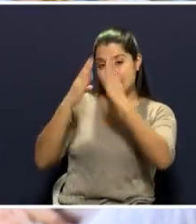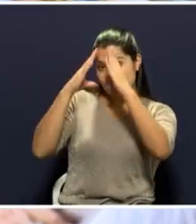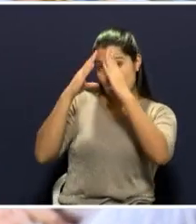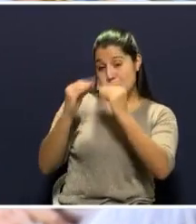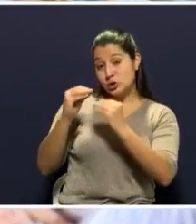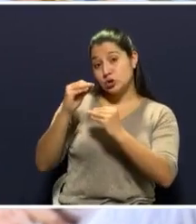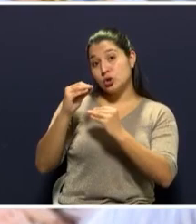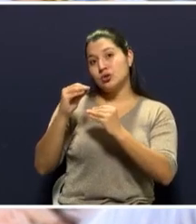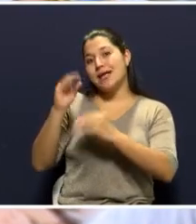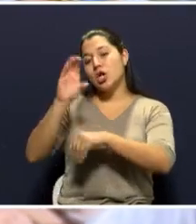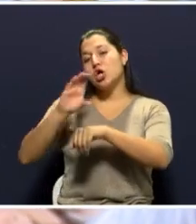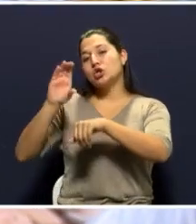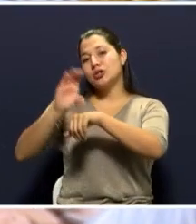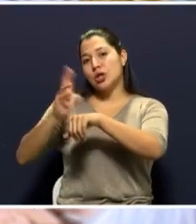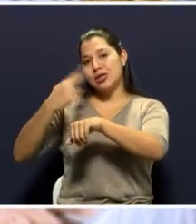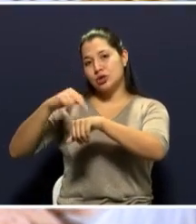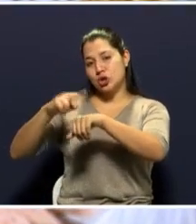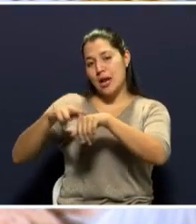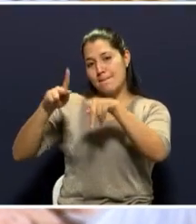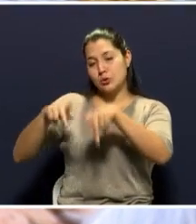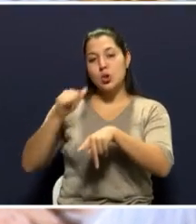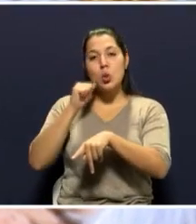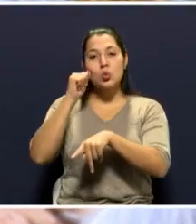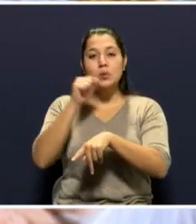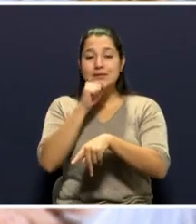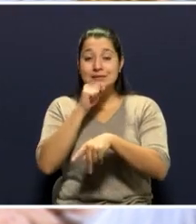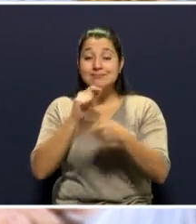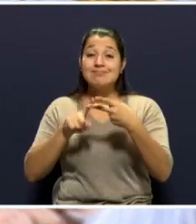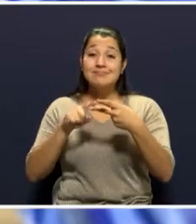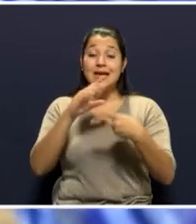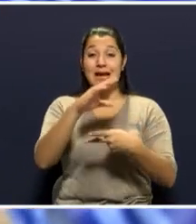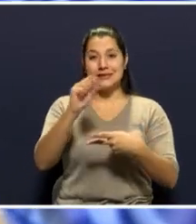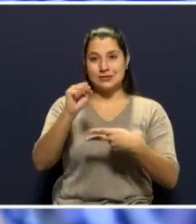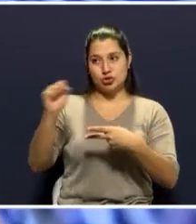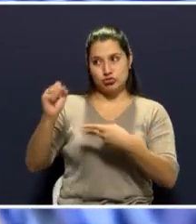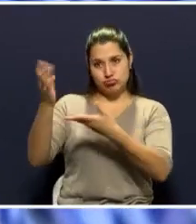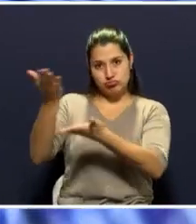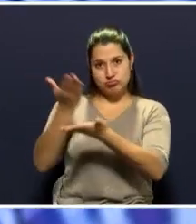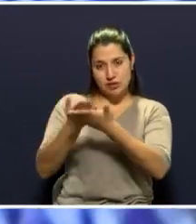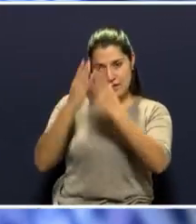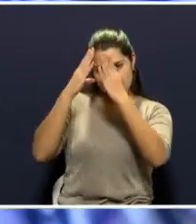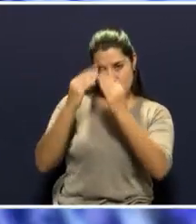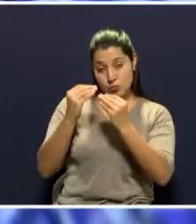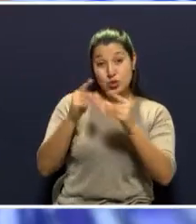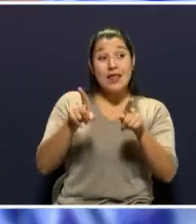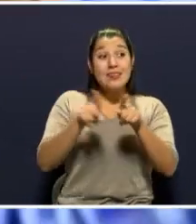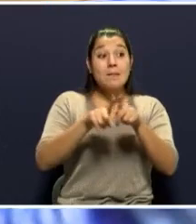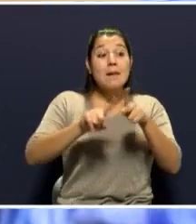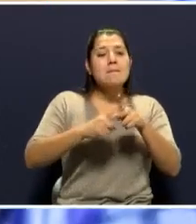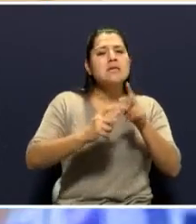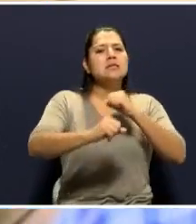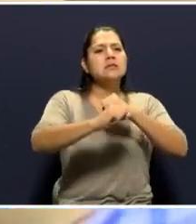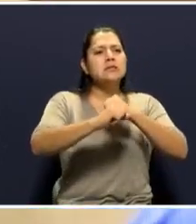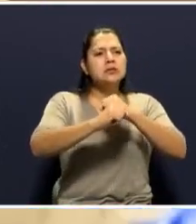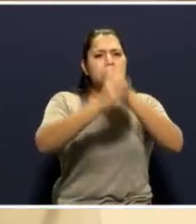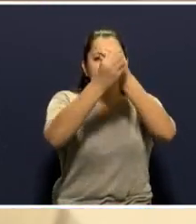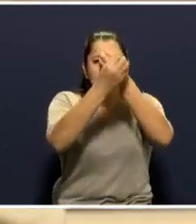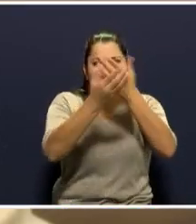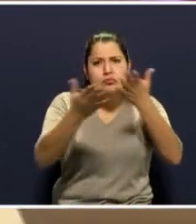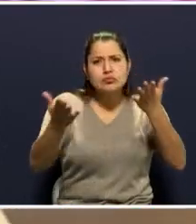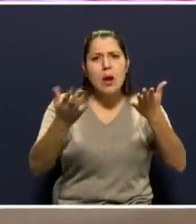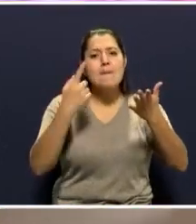también de la Caja Costarricense del Seguro Social. También se estará realizando una campaña de información y sensibilización para